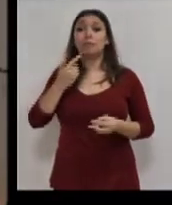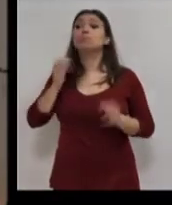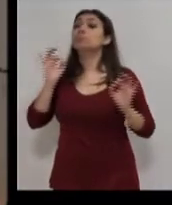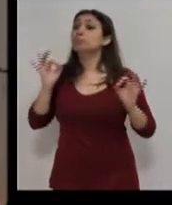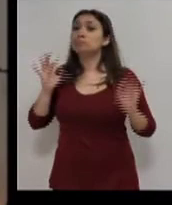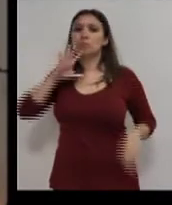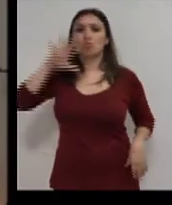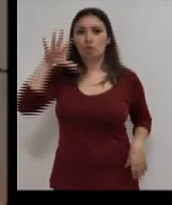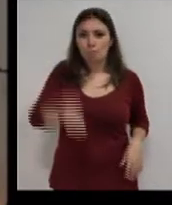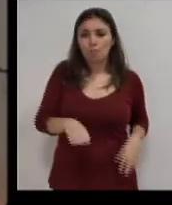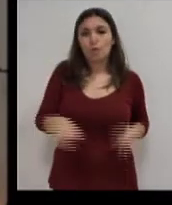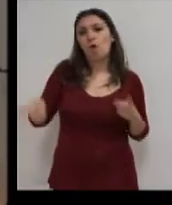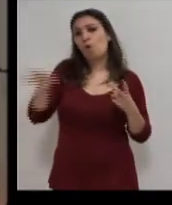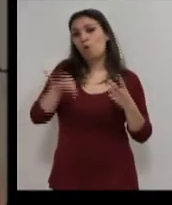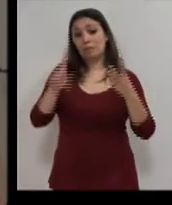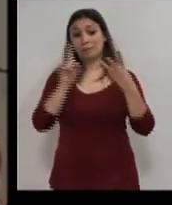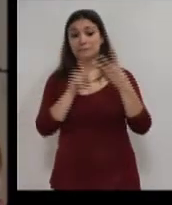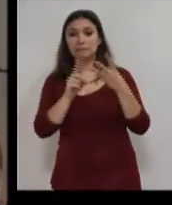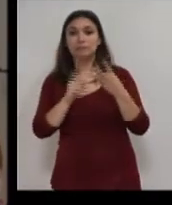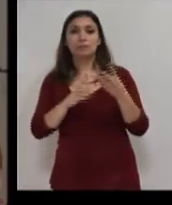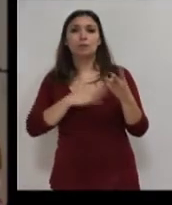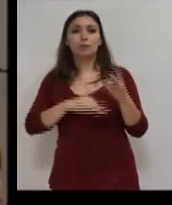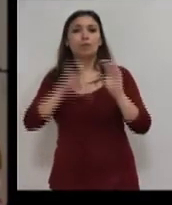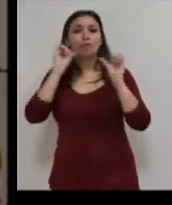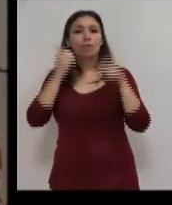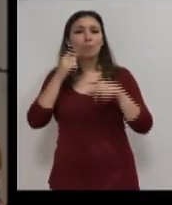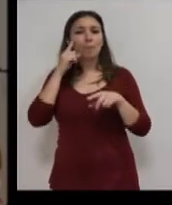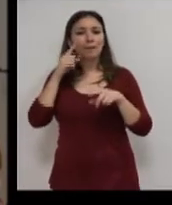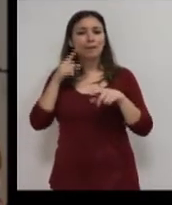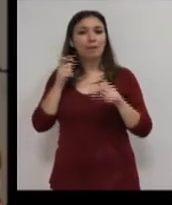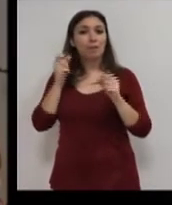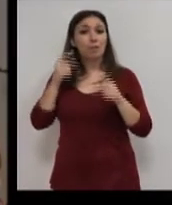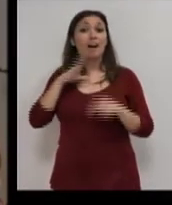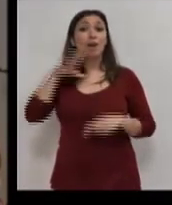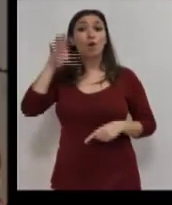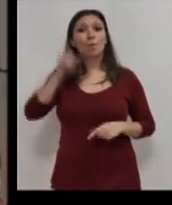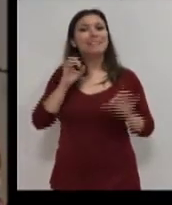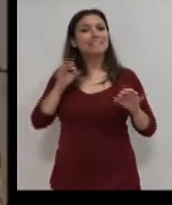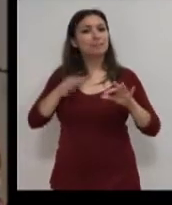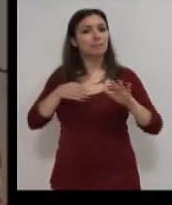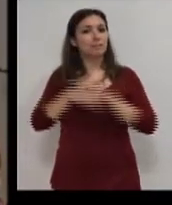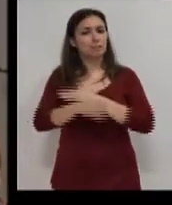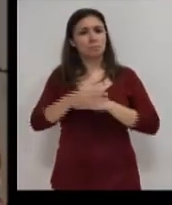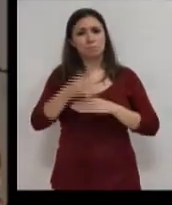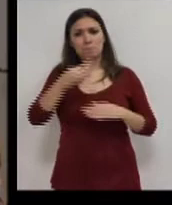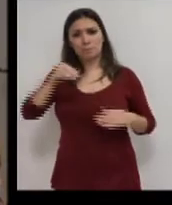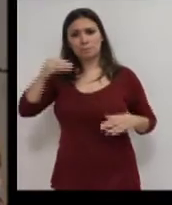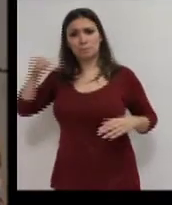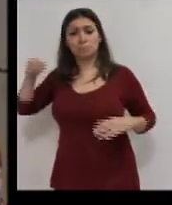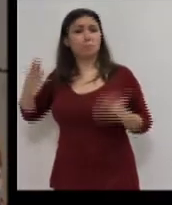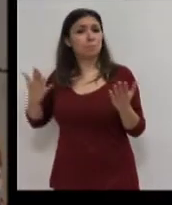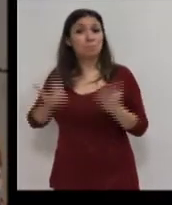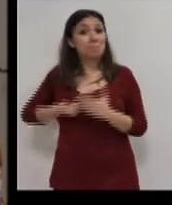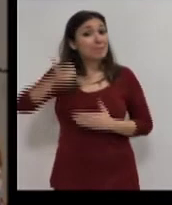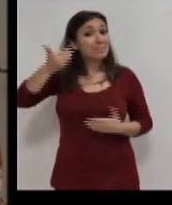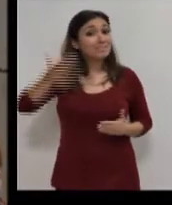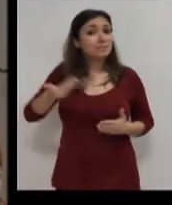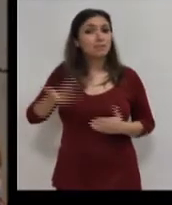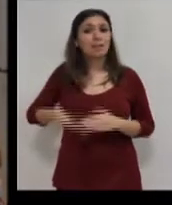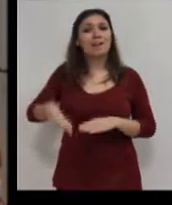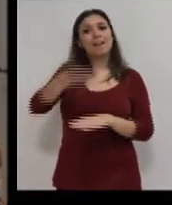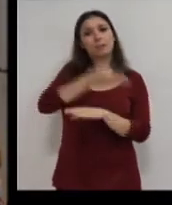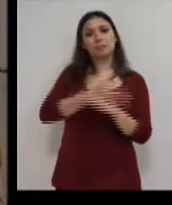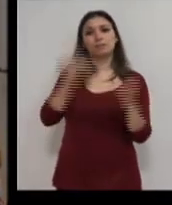puede facilitar la compra, es donde se pueden establecer canales de compra accesibles, un